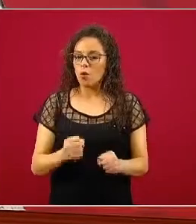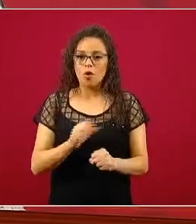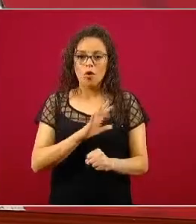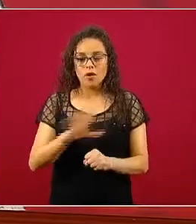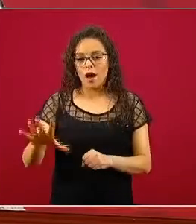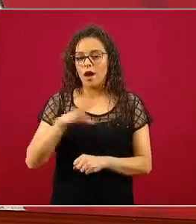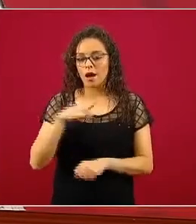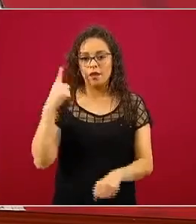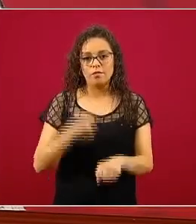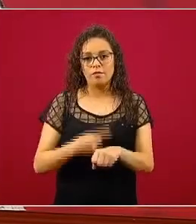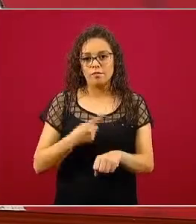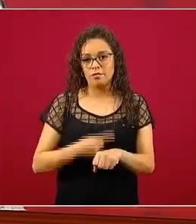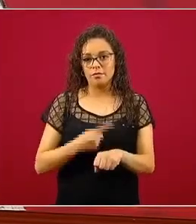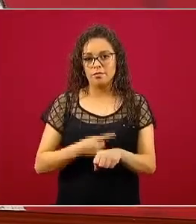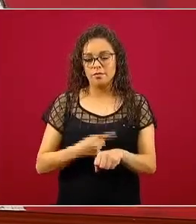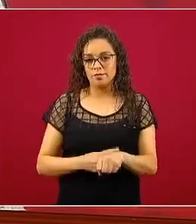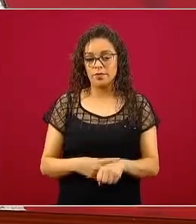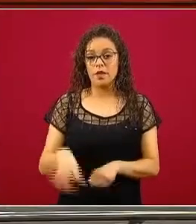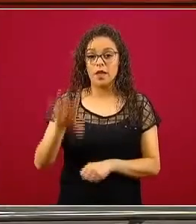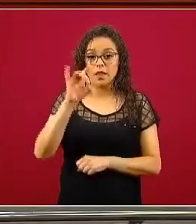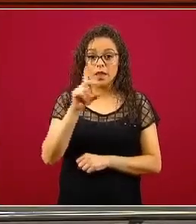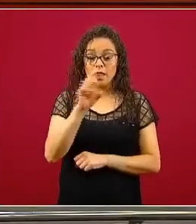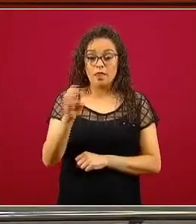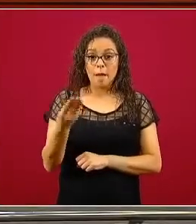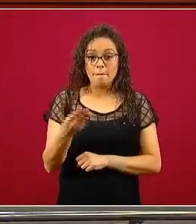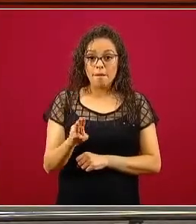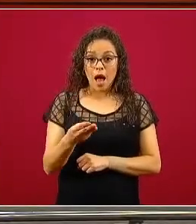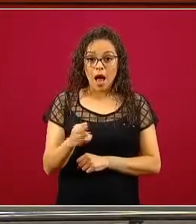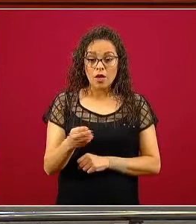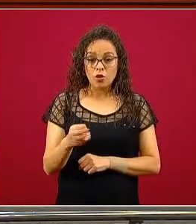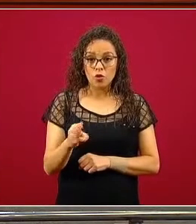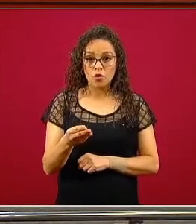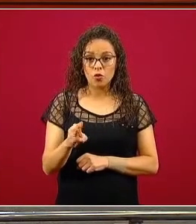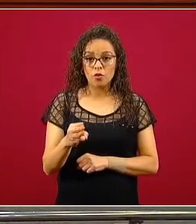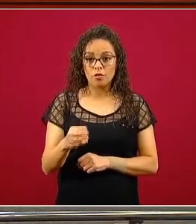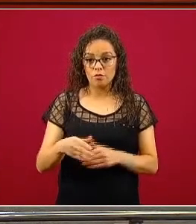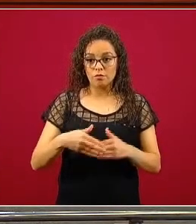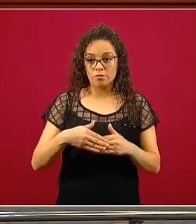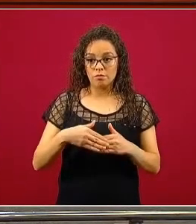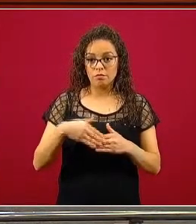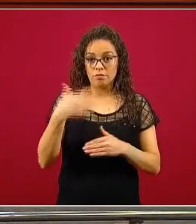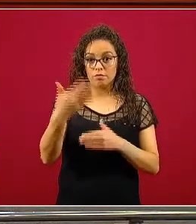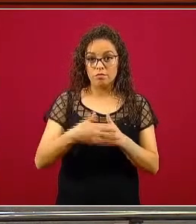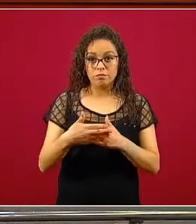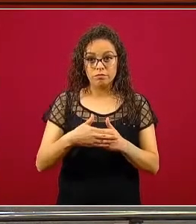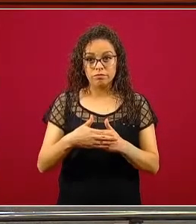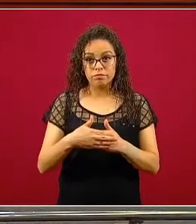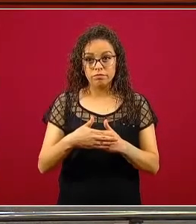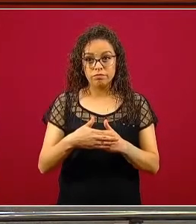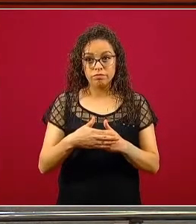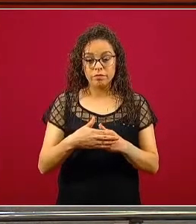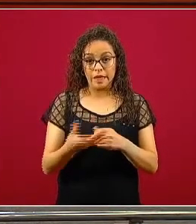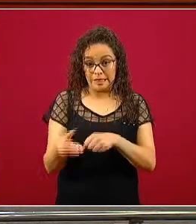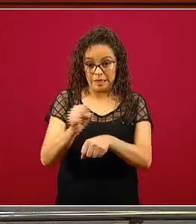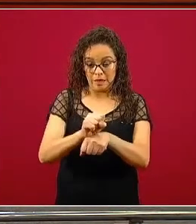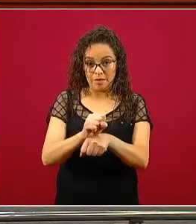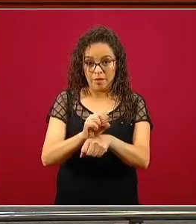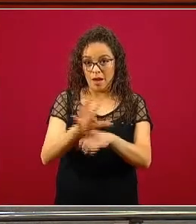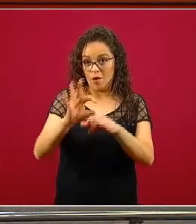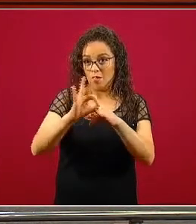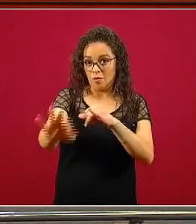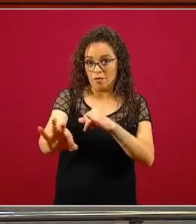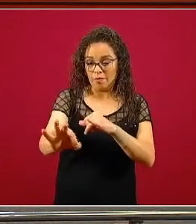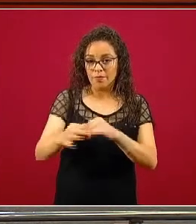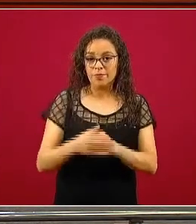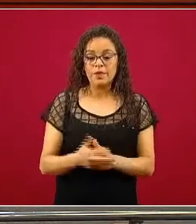el 30 de mayo, o sea, todavía al finalizar la semana que empezará mañana, cuando se espera la